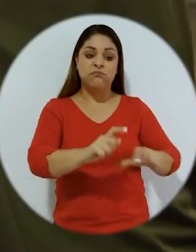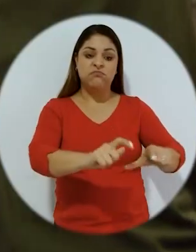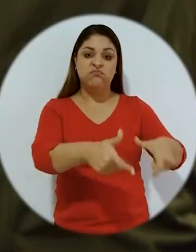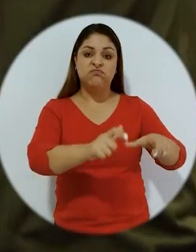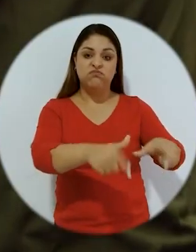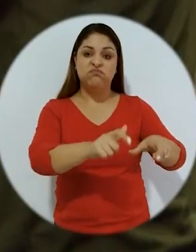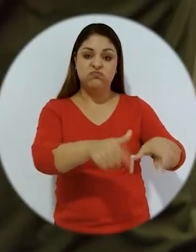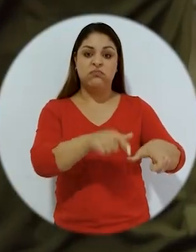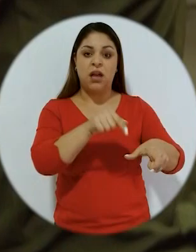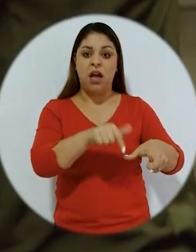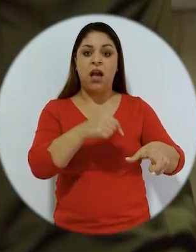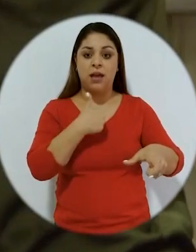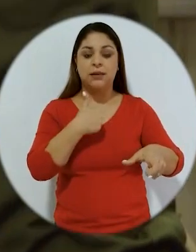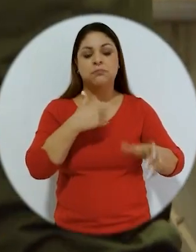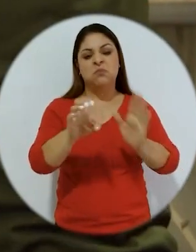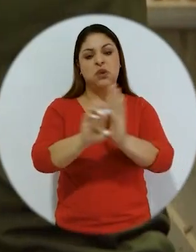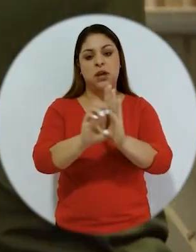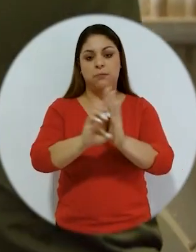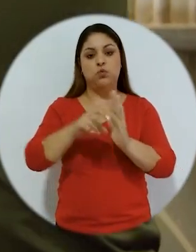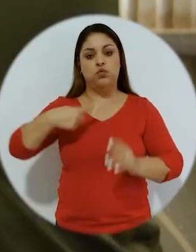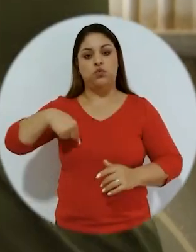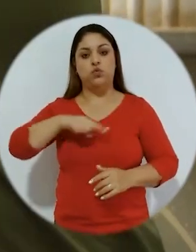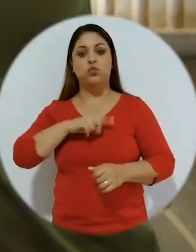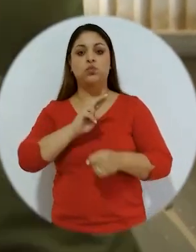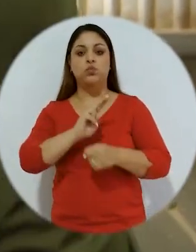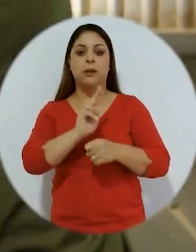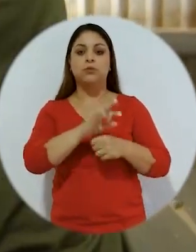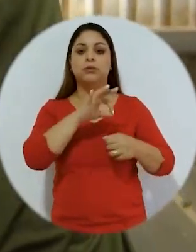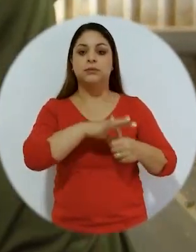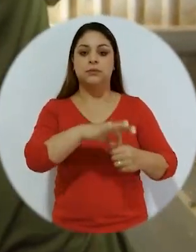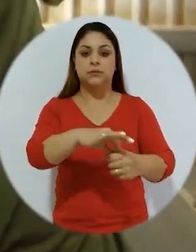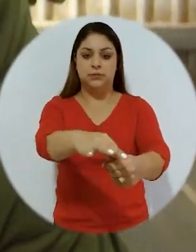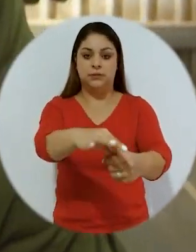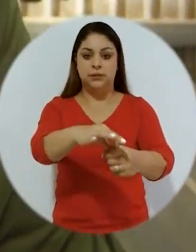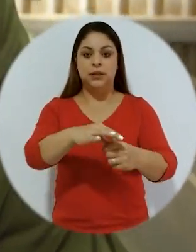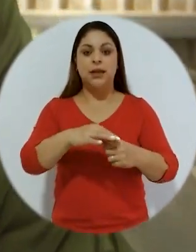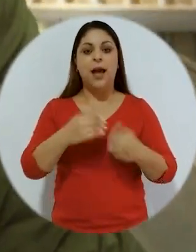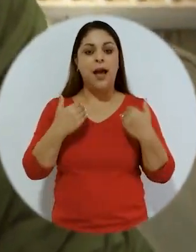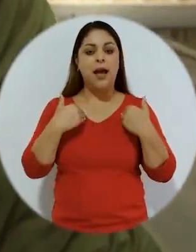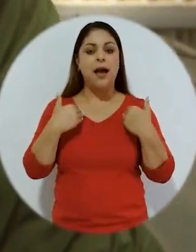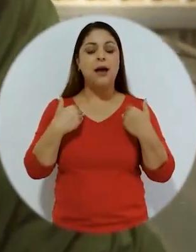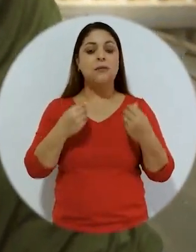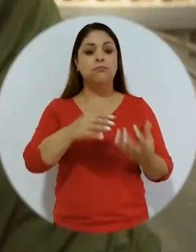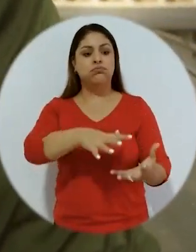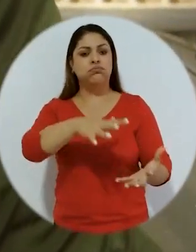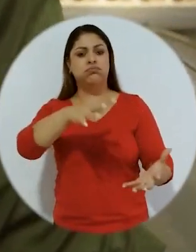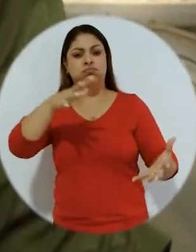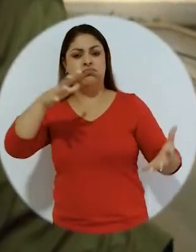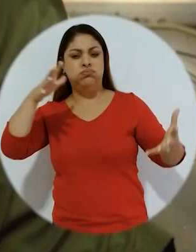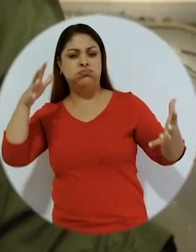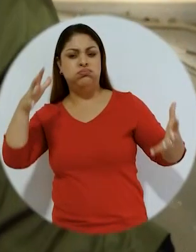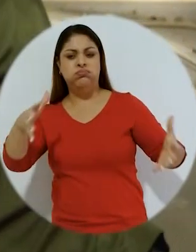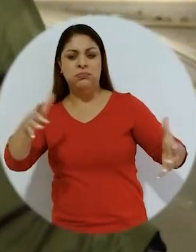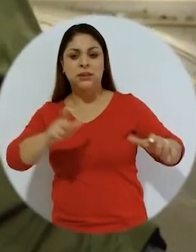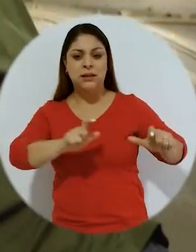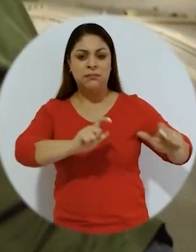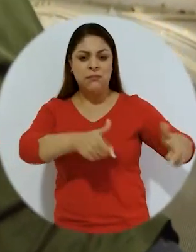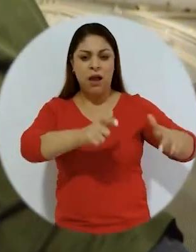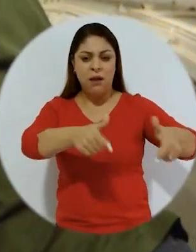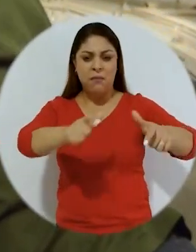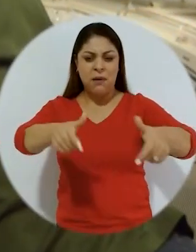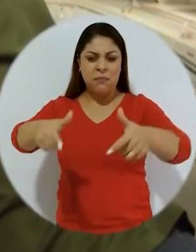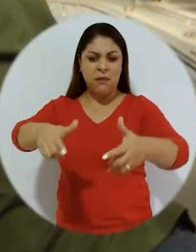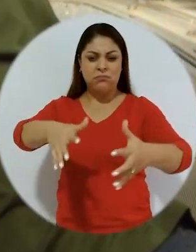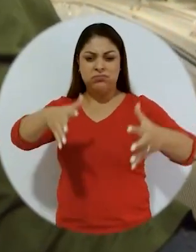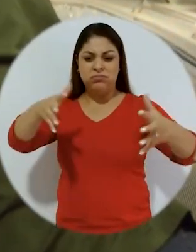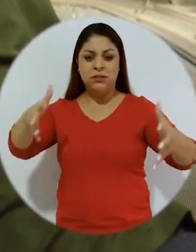generan. Hablando en nuestro caso, ¿verdad? Que es la parte agrícola, pues tenemos un importante volumen de residuos que cuando